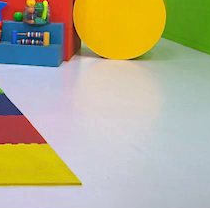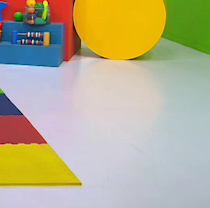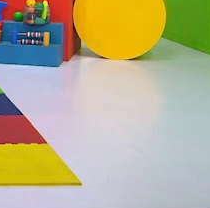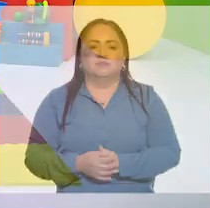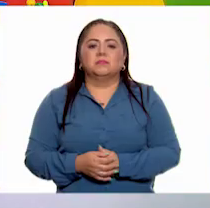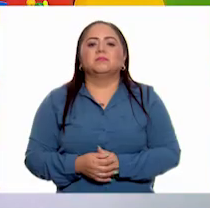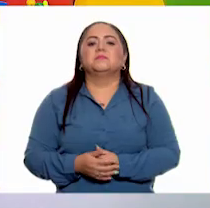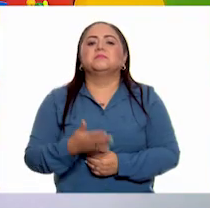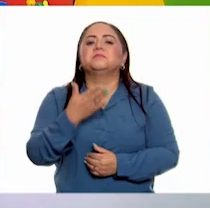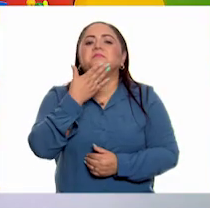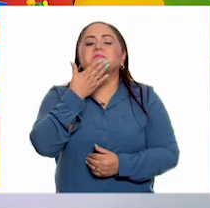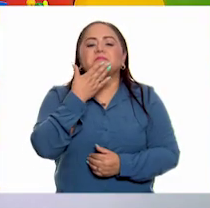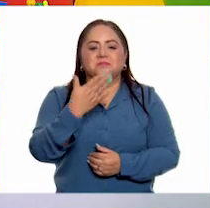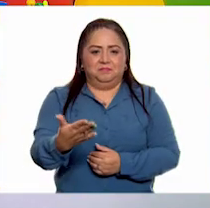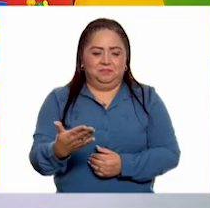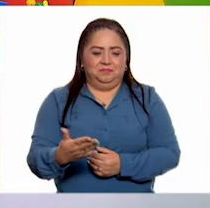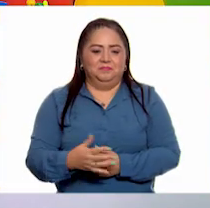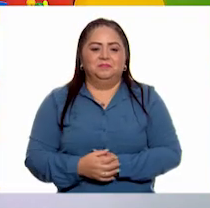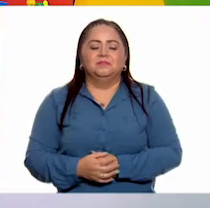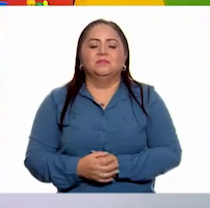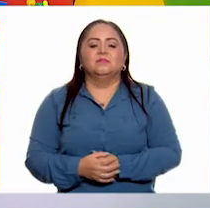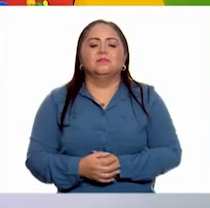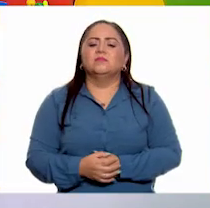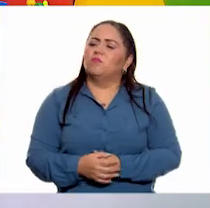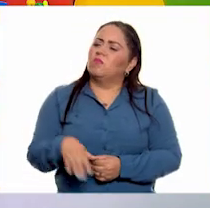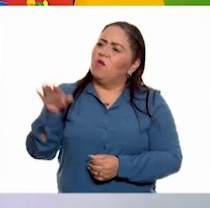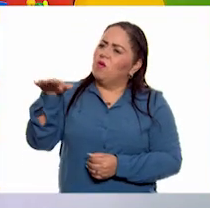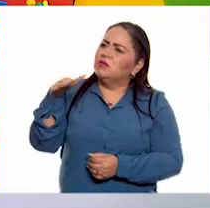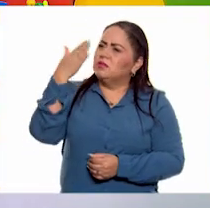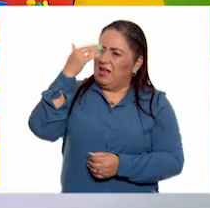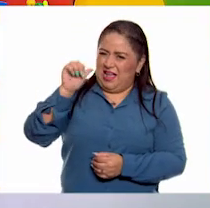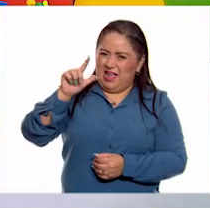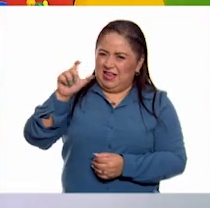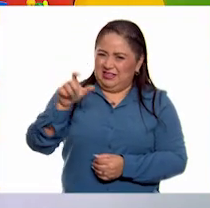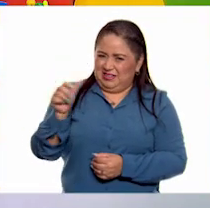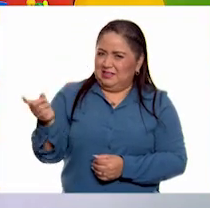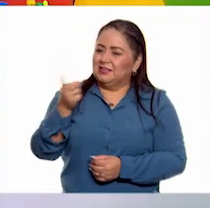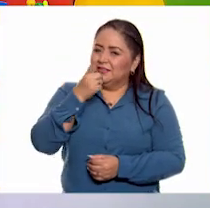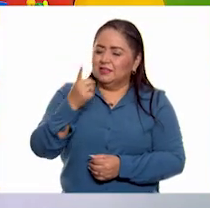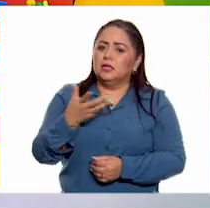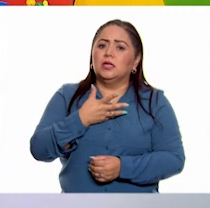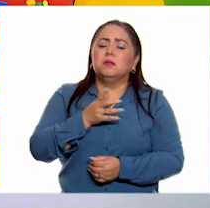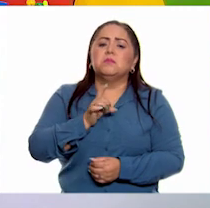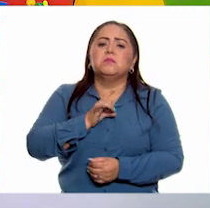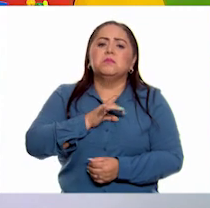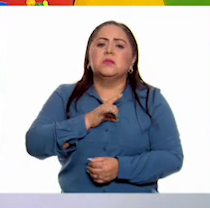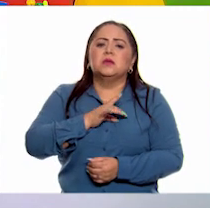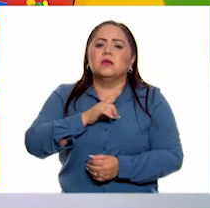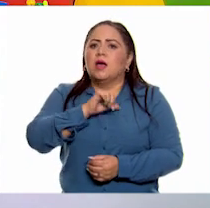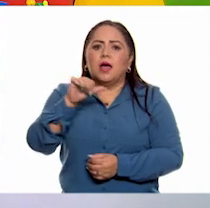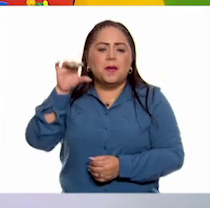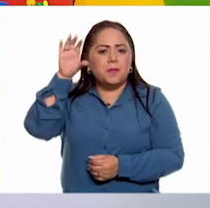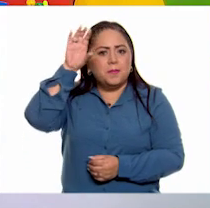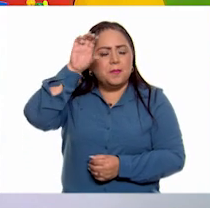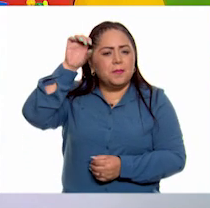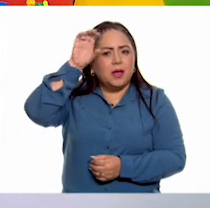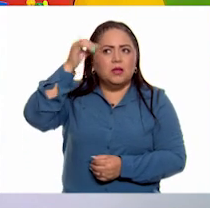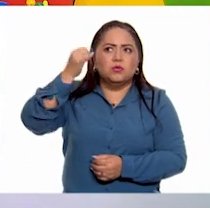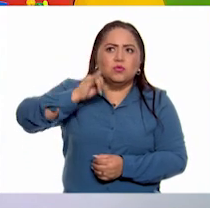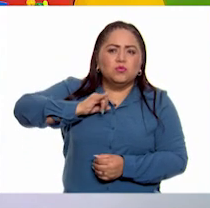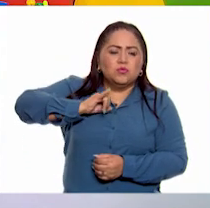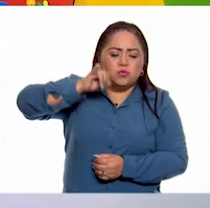Muy bien. Muy bien. Oye, ¿y sabes? Alexa nos comparte que le tiene miedo a los payasos y a la